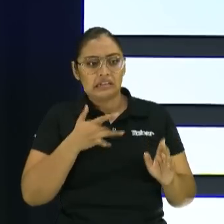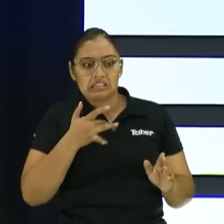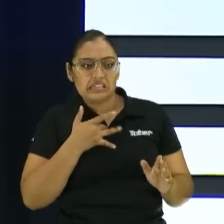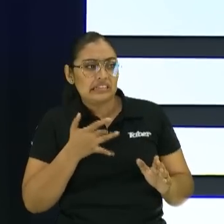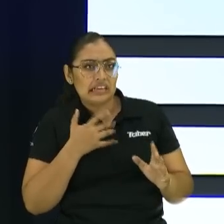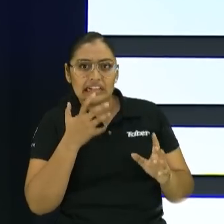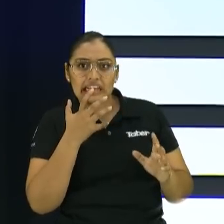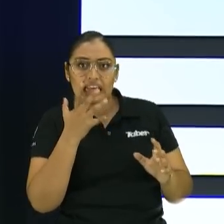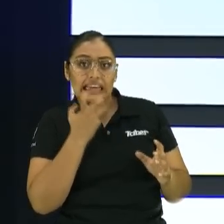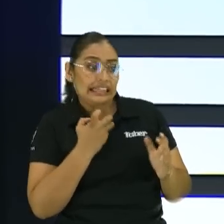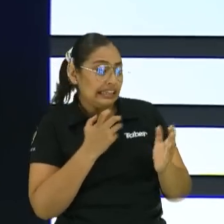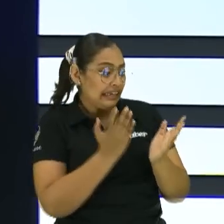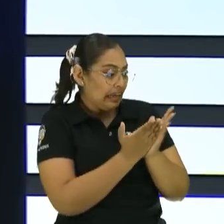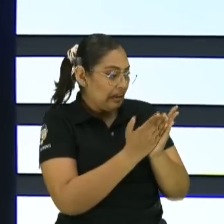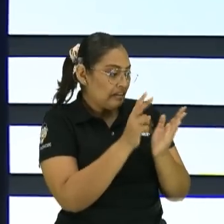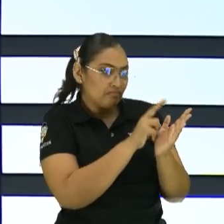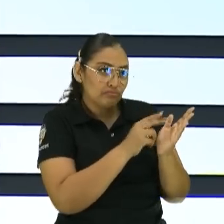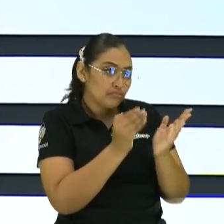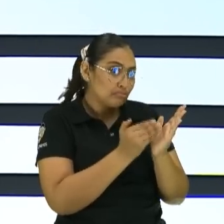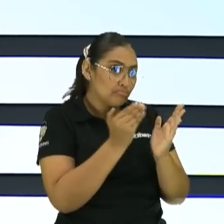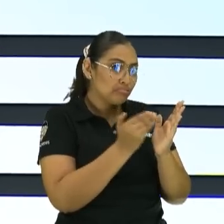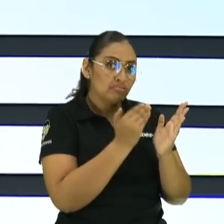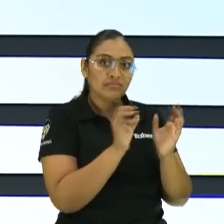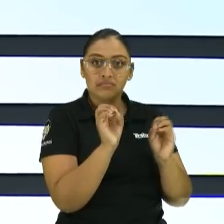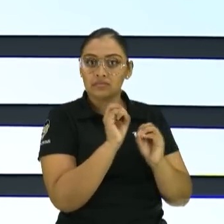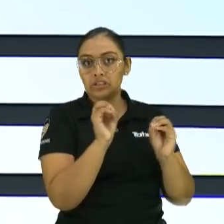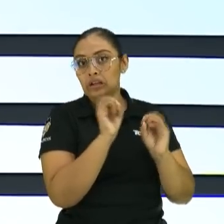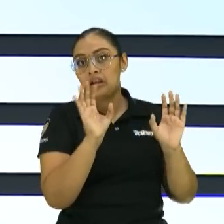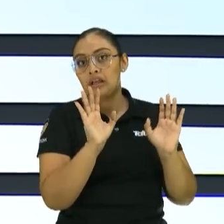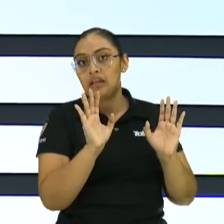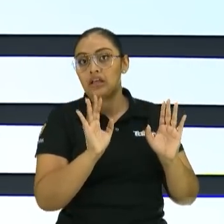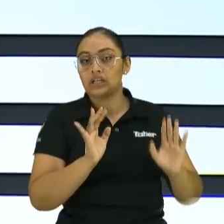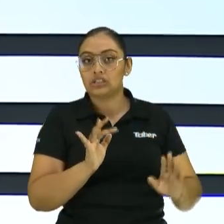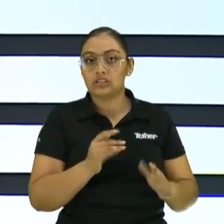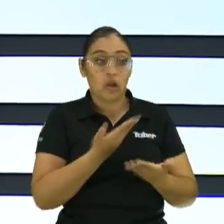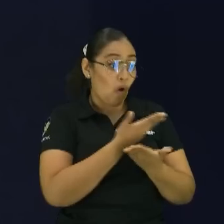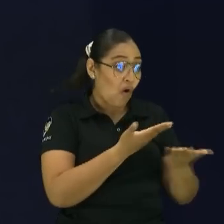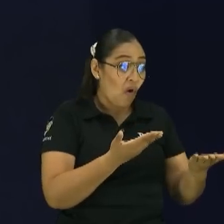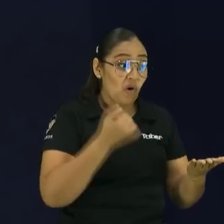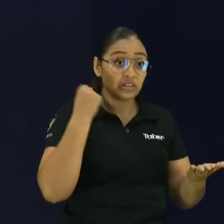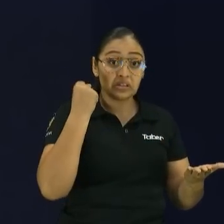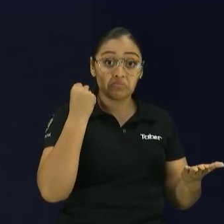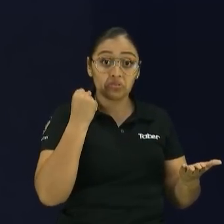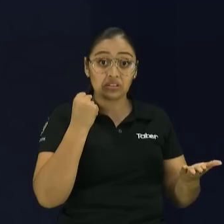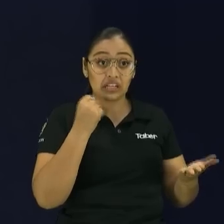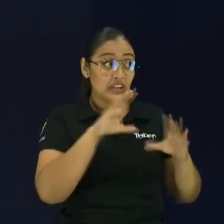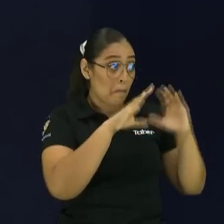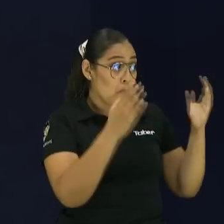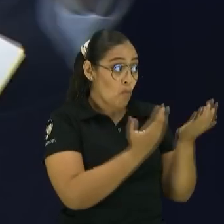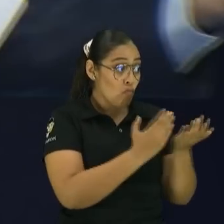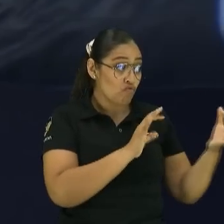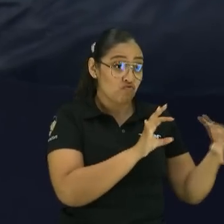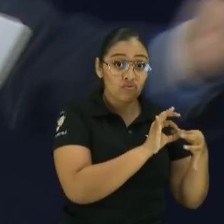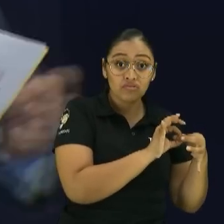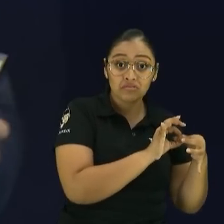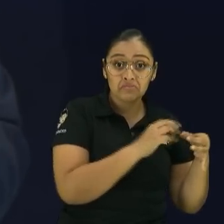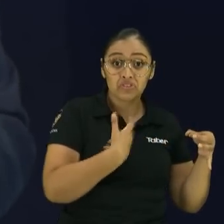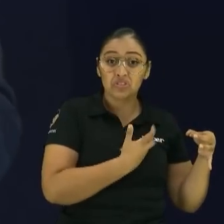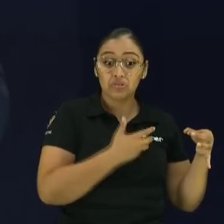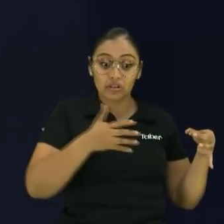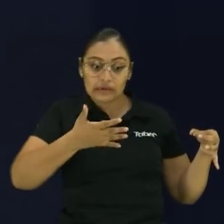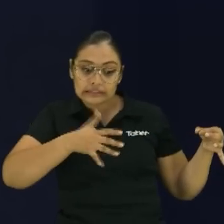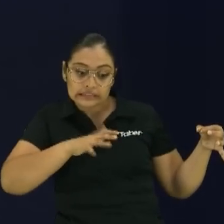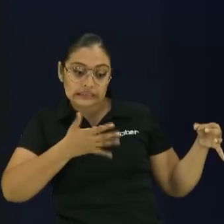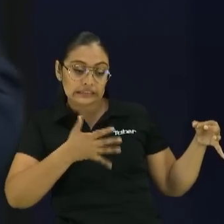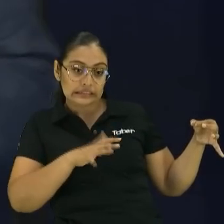menos va a sentir este deseos de cambiar sus prioridades mundanas Recuerda que cuando usted aceptó a Cristo